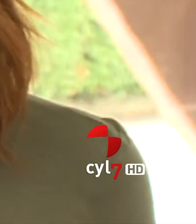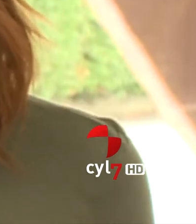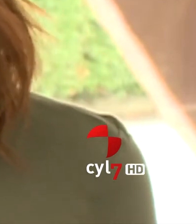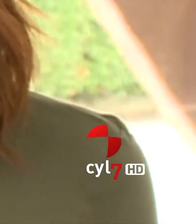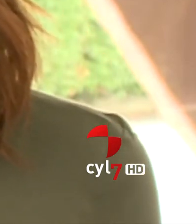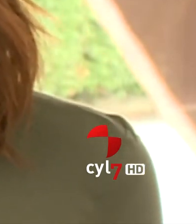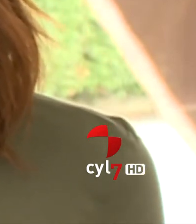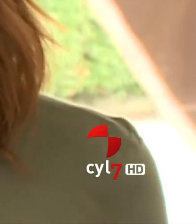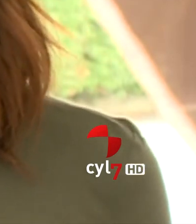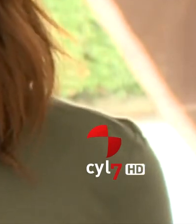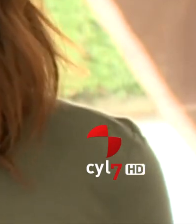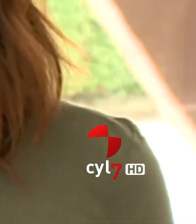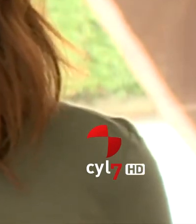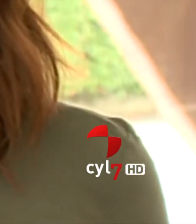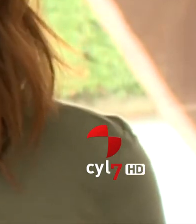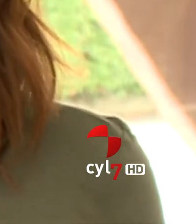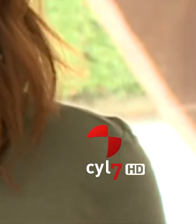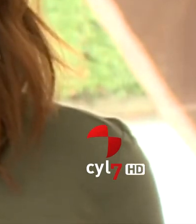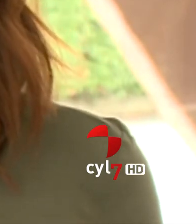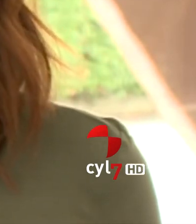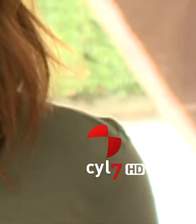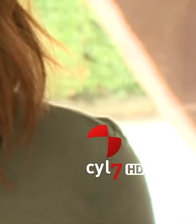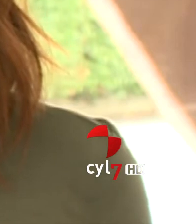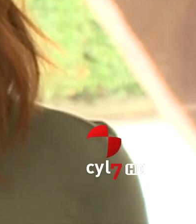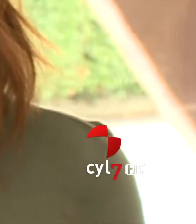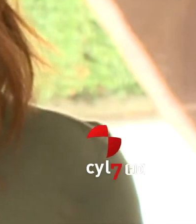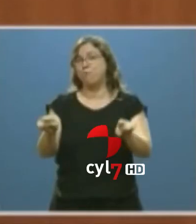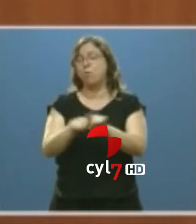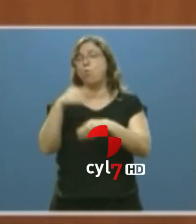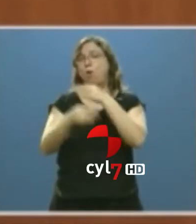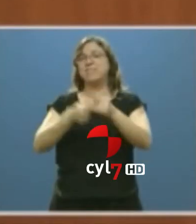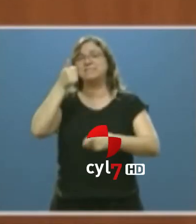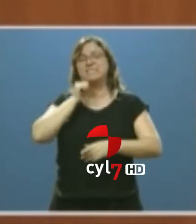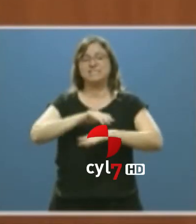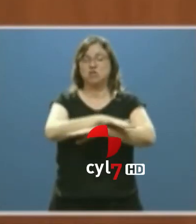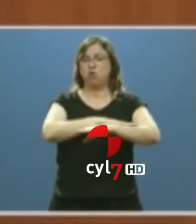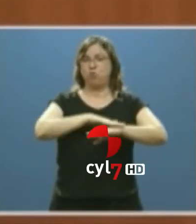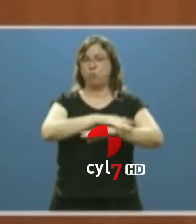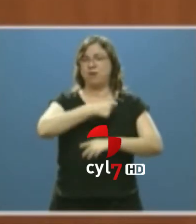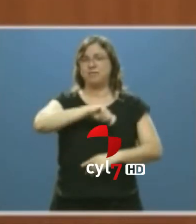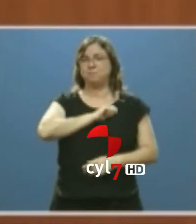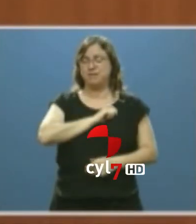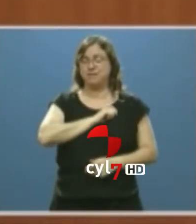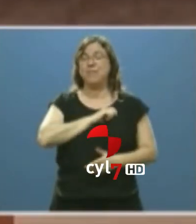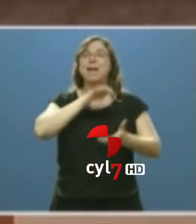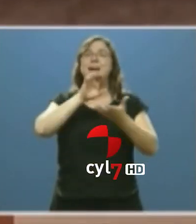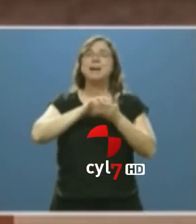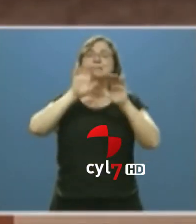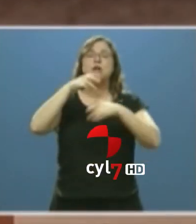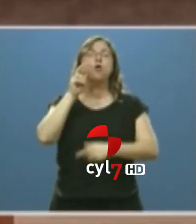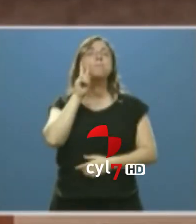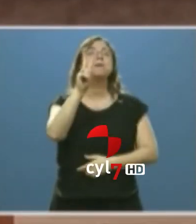amenaza en estos momentos para la comunidad es el nuevo gobierno de españa' castilla y león' mira al